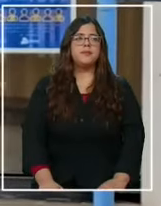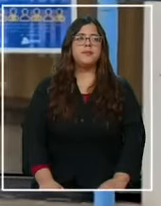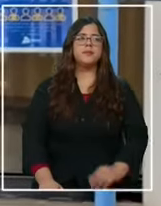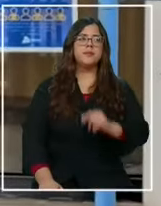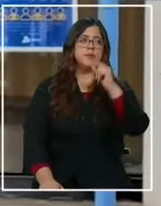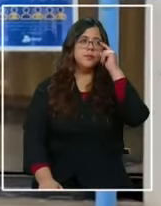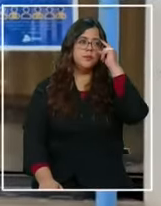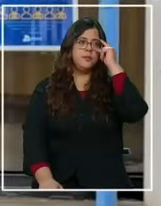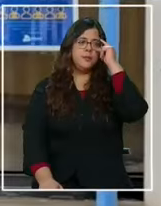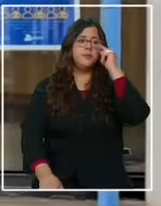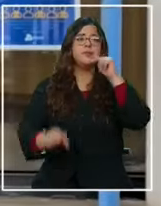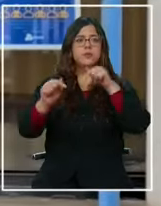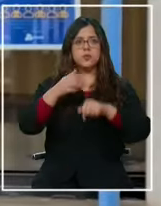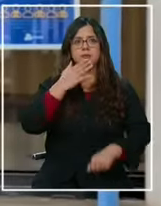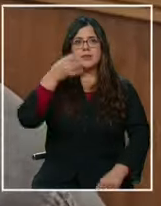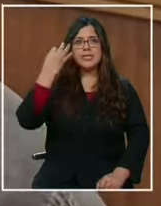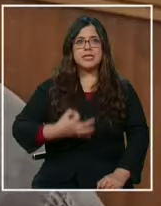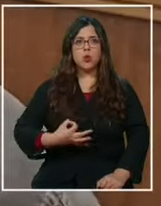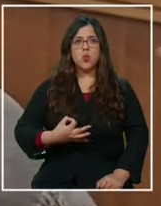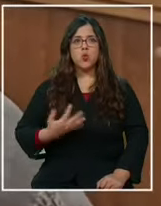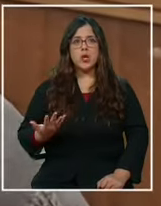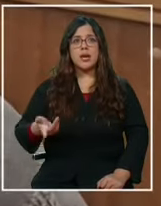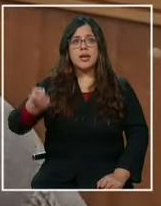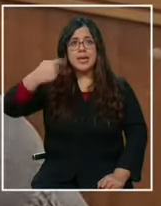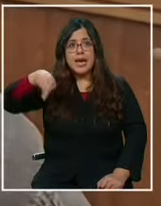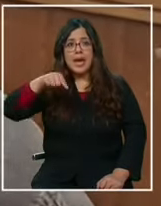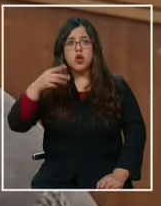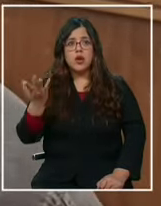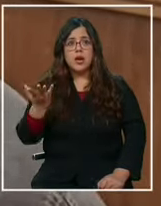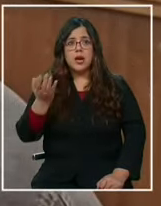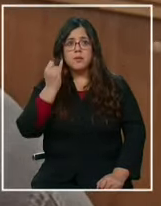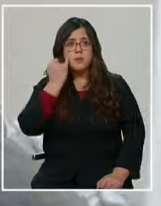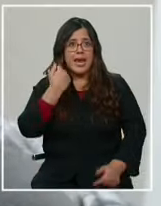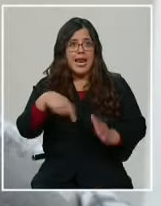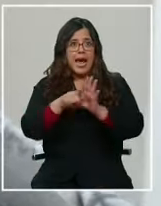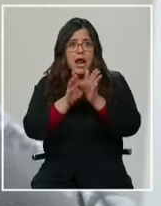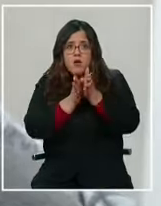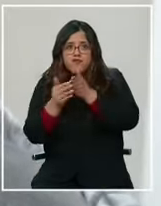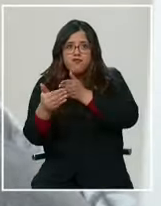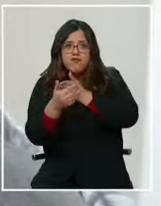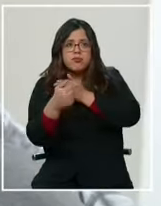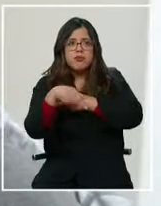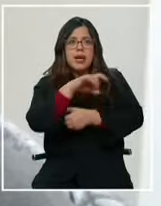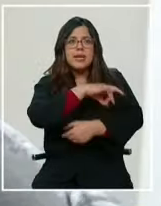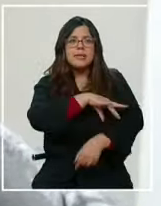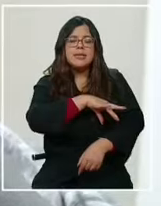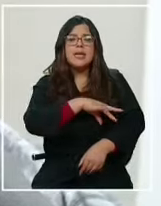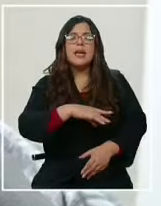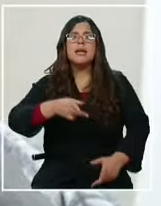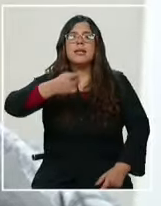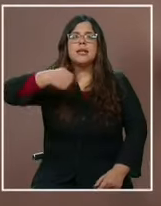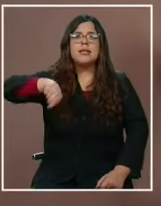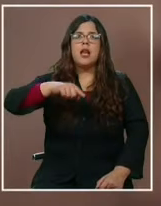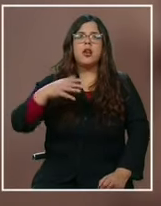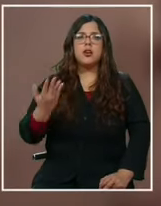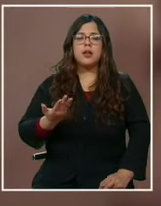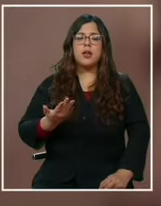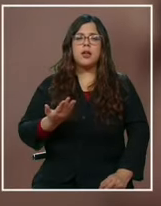Estamos también convencidos es que ingresaron por un paso irregular y por lo tanto ellos han